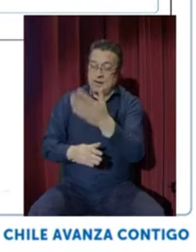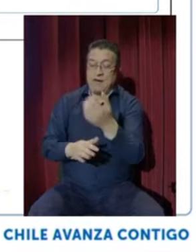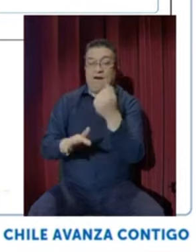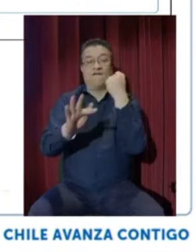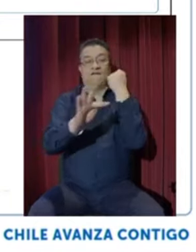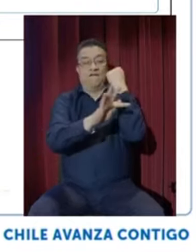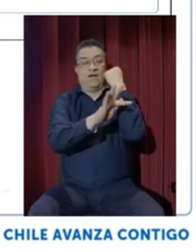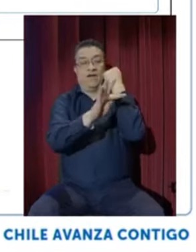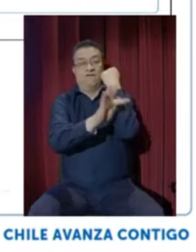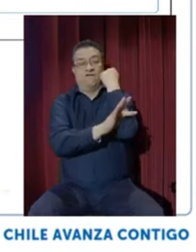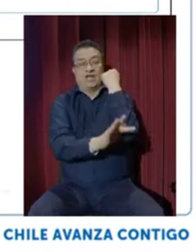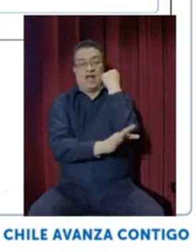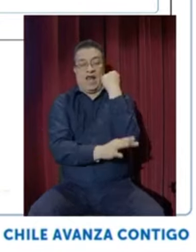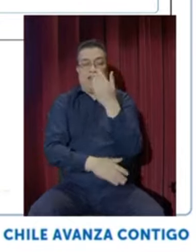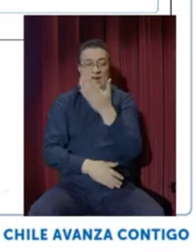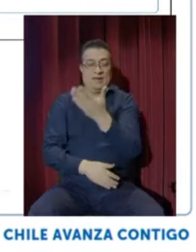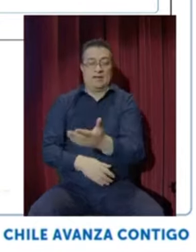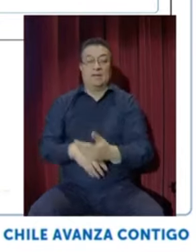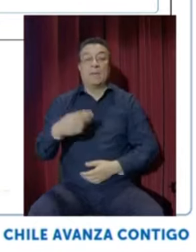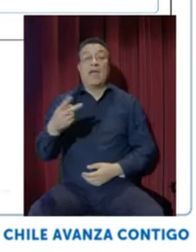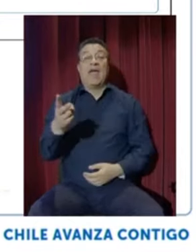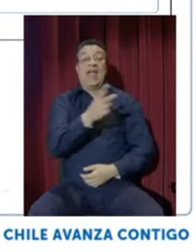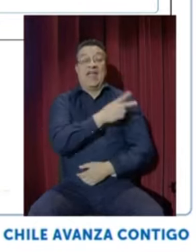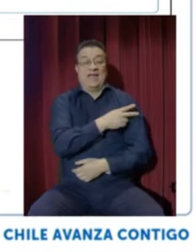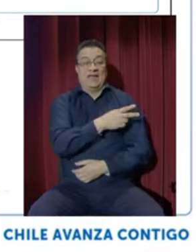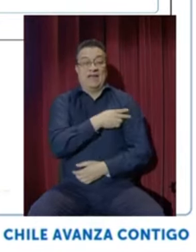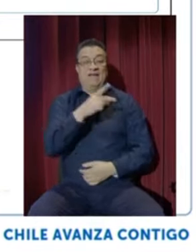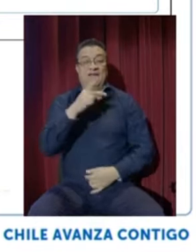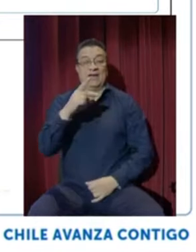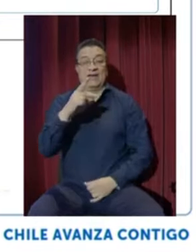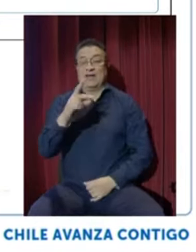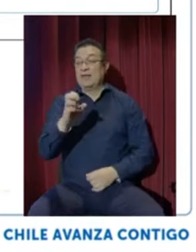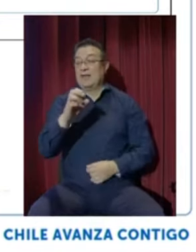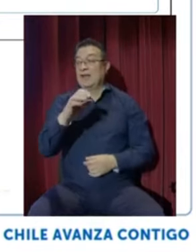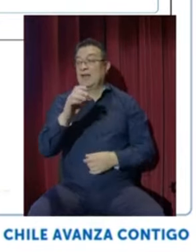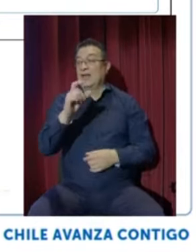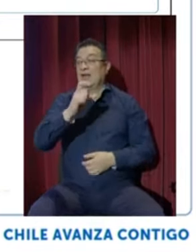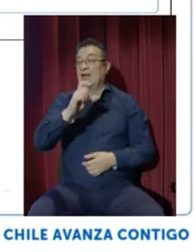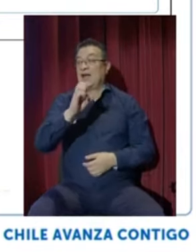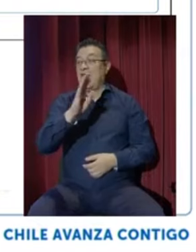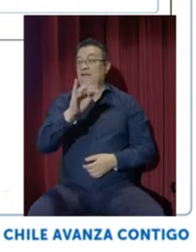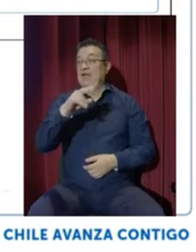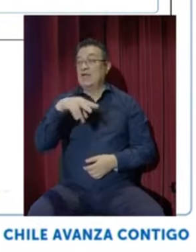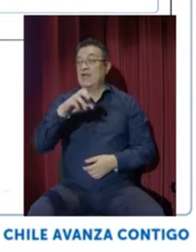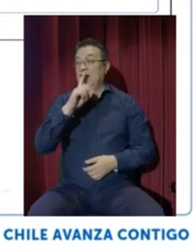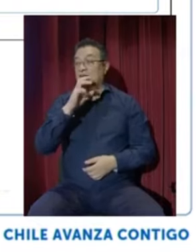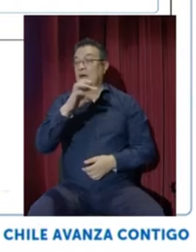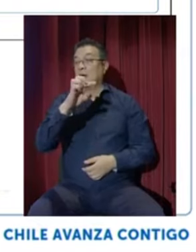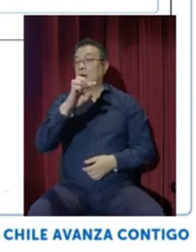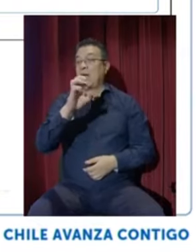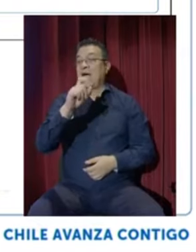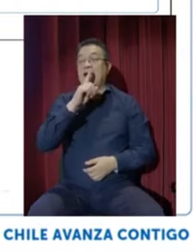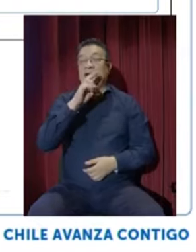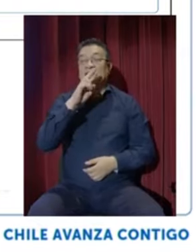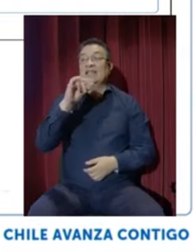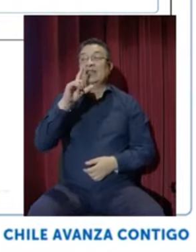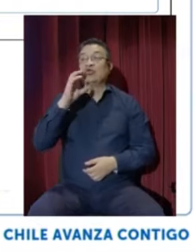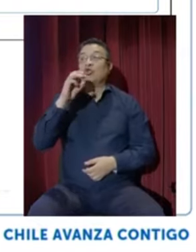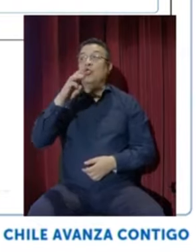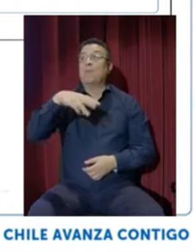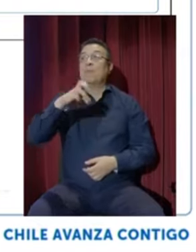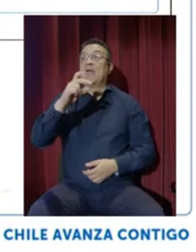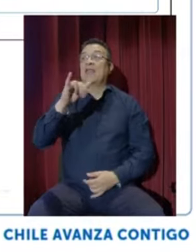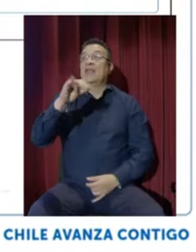Fabián luengo el jefe de gabinete que por ahí está Don Patricio Medina está y al fondo Muchas gracias